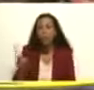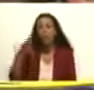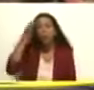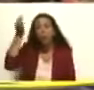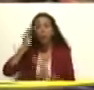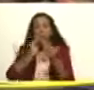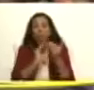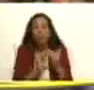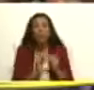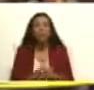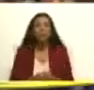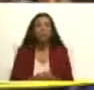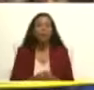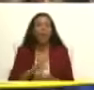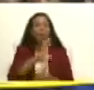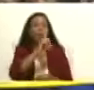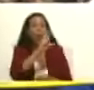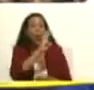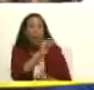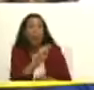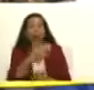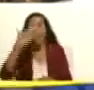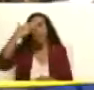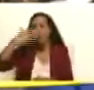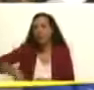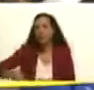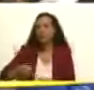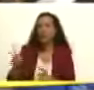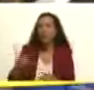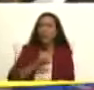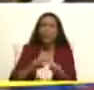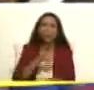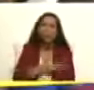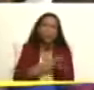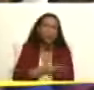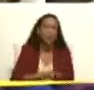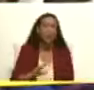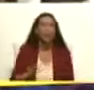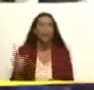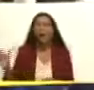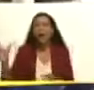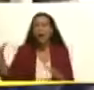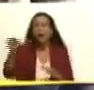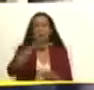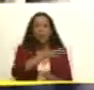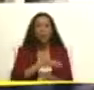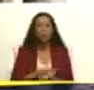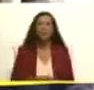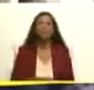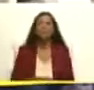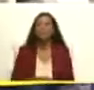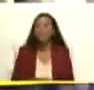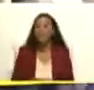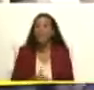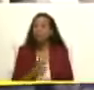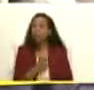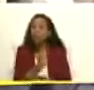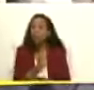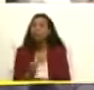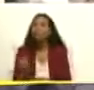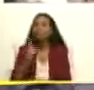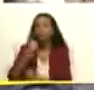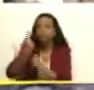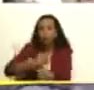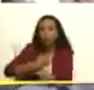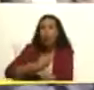consejos comunales, con CLAC, con milicia, con movimientos sociales en cada sector. La instrucción que hemos dado